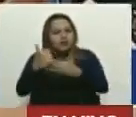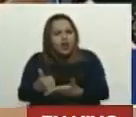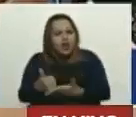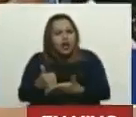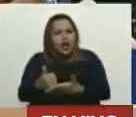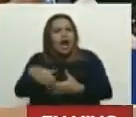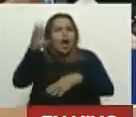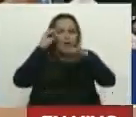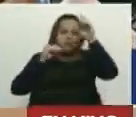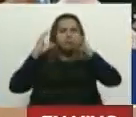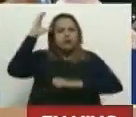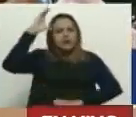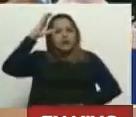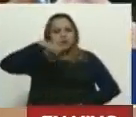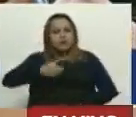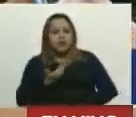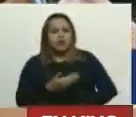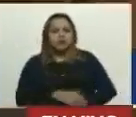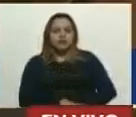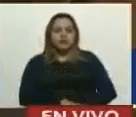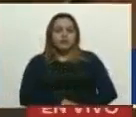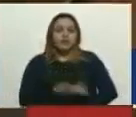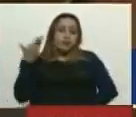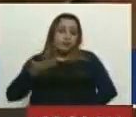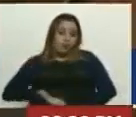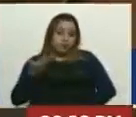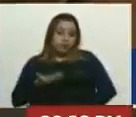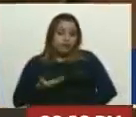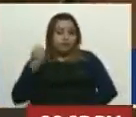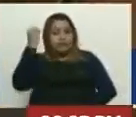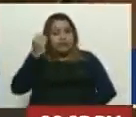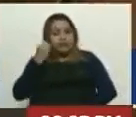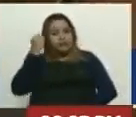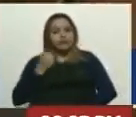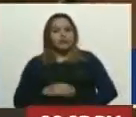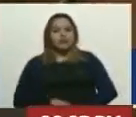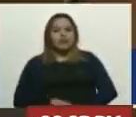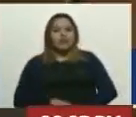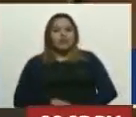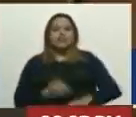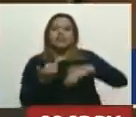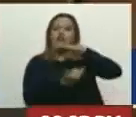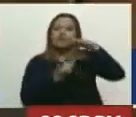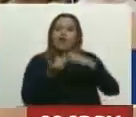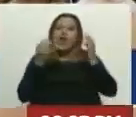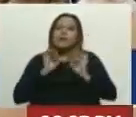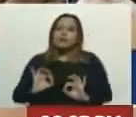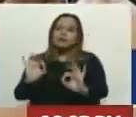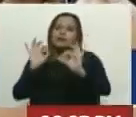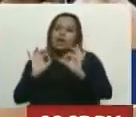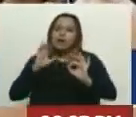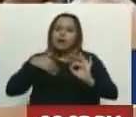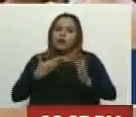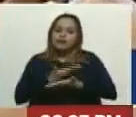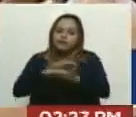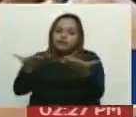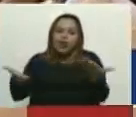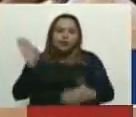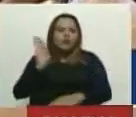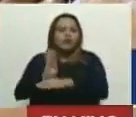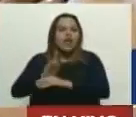de competencias posibles. Es importante considerar la existencia de una institución especializada que les brinde la